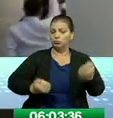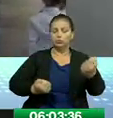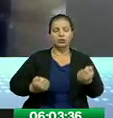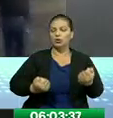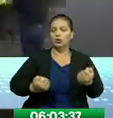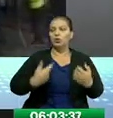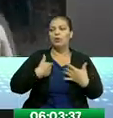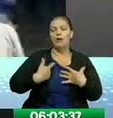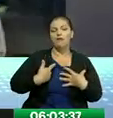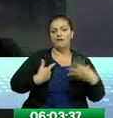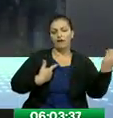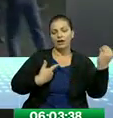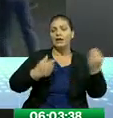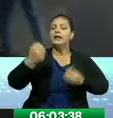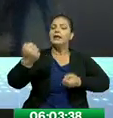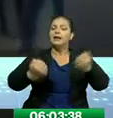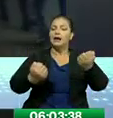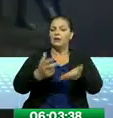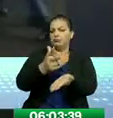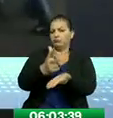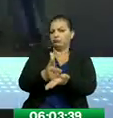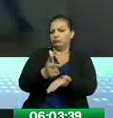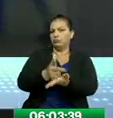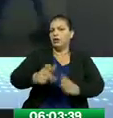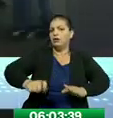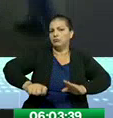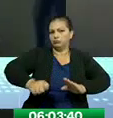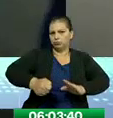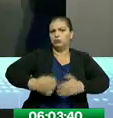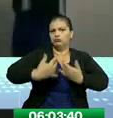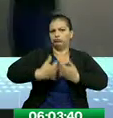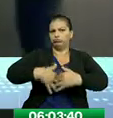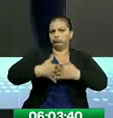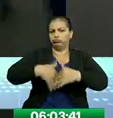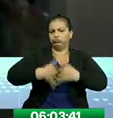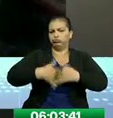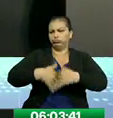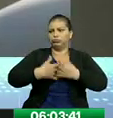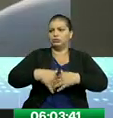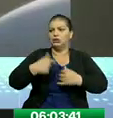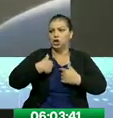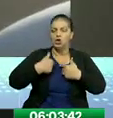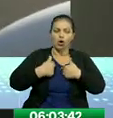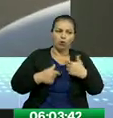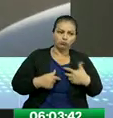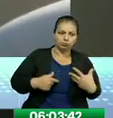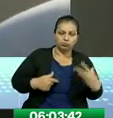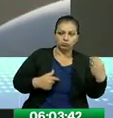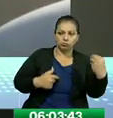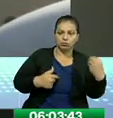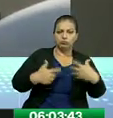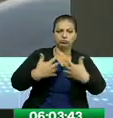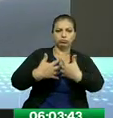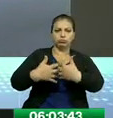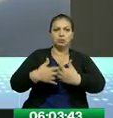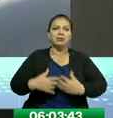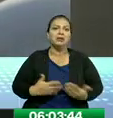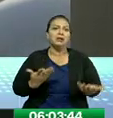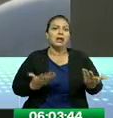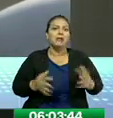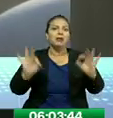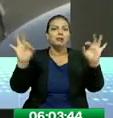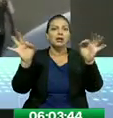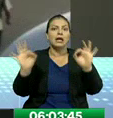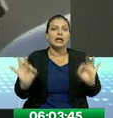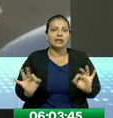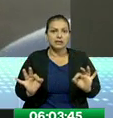estaba prendido, estaba... El sistema eléctrico, sí, a veces la gente no le presta atención. El sistema eléctrico, a veces uno no le presta atención. Eso, no le presta atención. Sí.